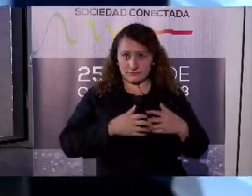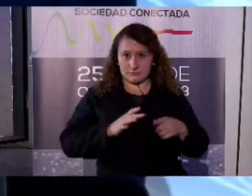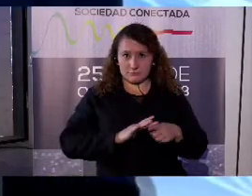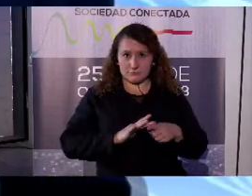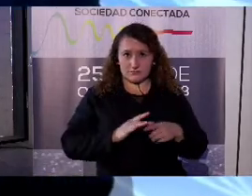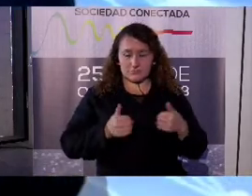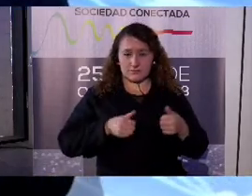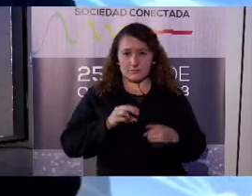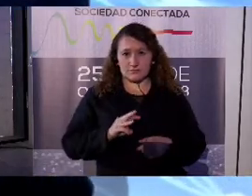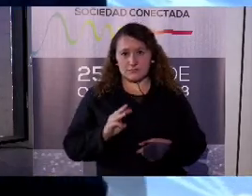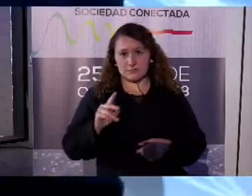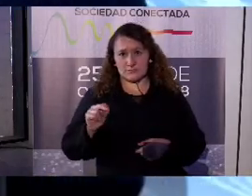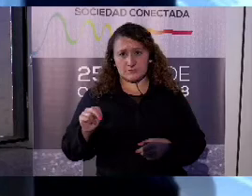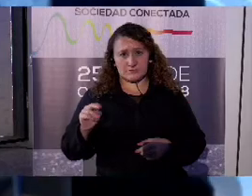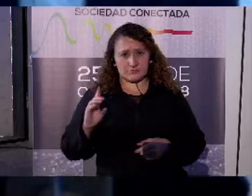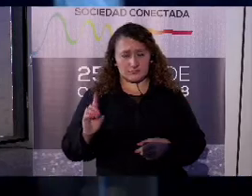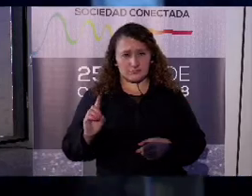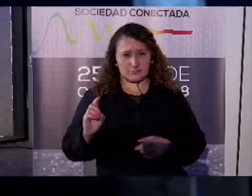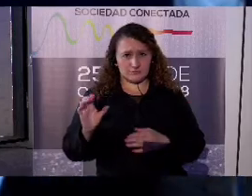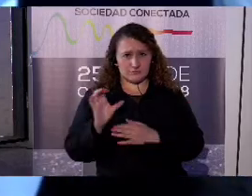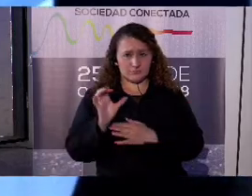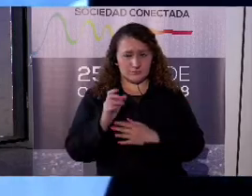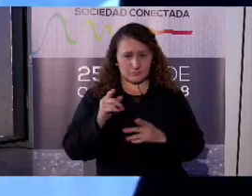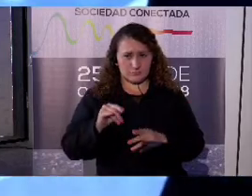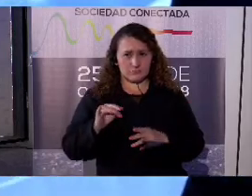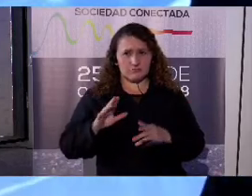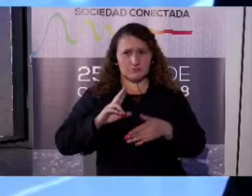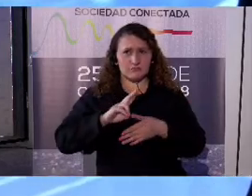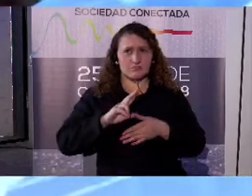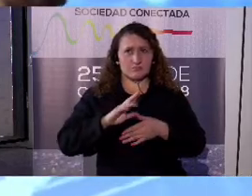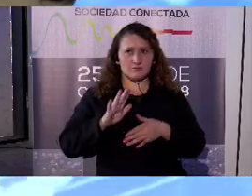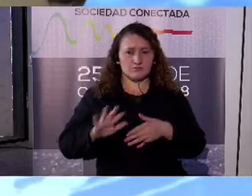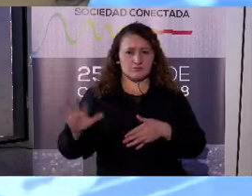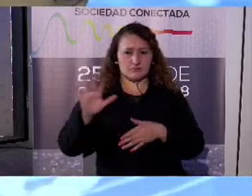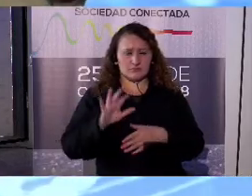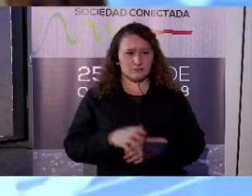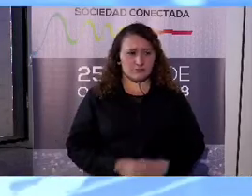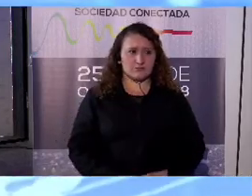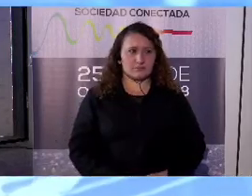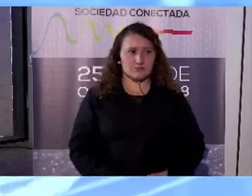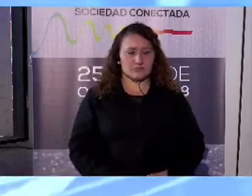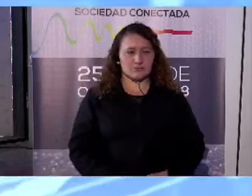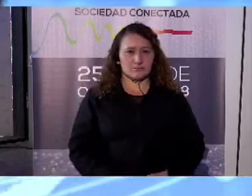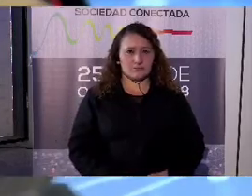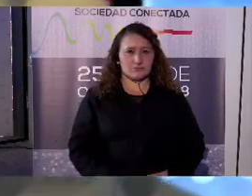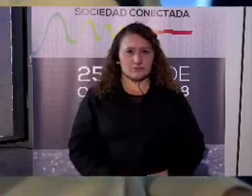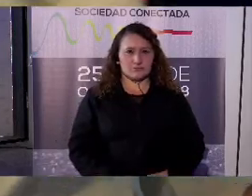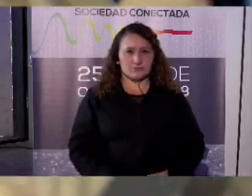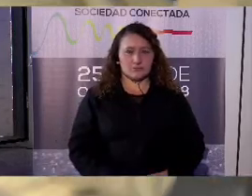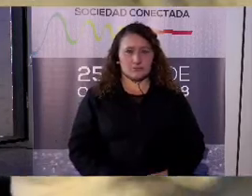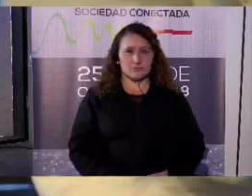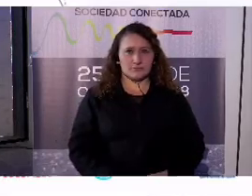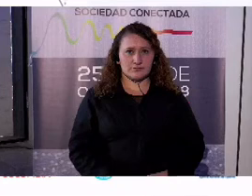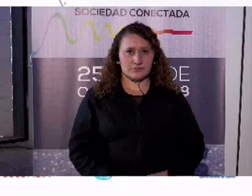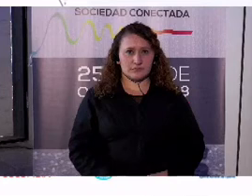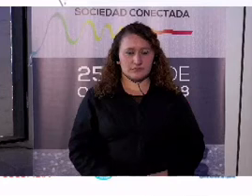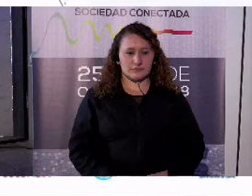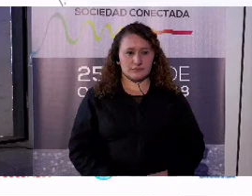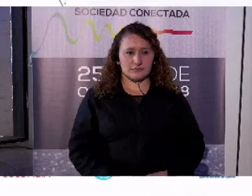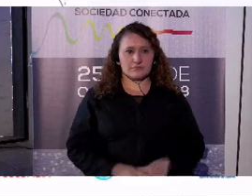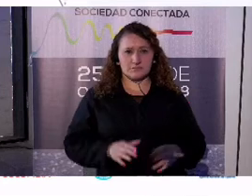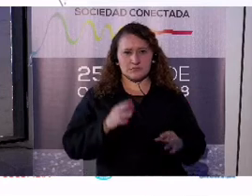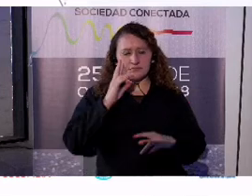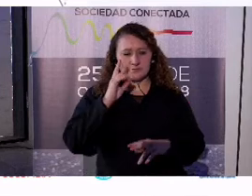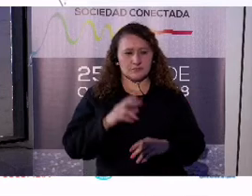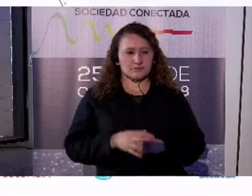es wnd Colombia en todo latinoamérica y también en el Reino Unido Bueno vamos a mirar